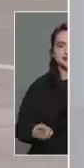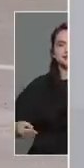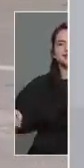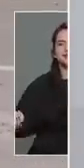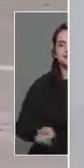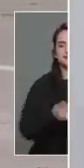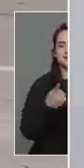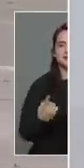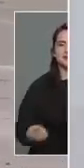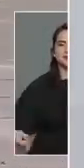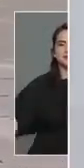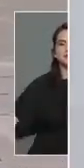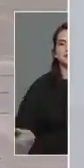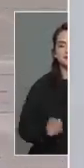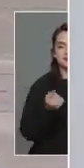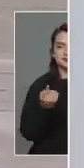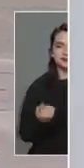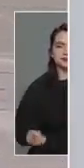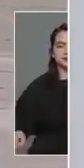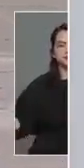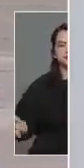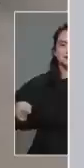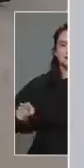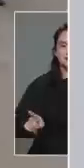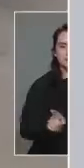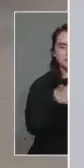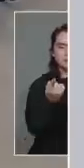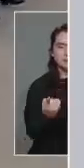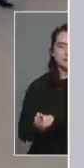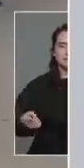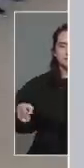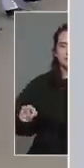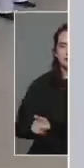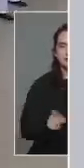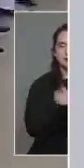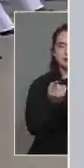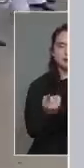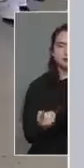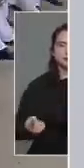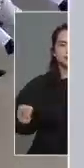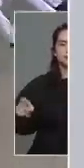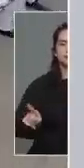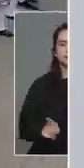soberanía, ¿cierto? En materia de nuestros recursos naturales y